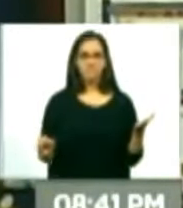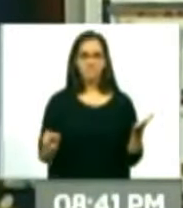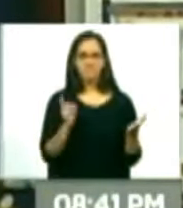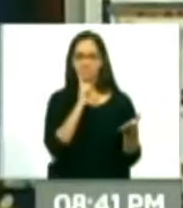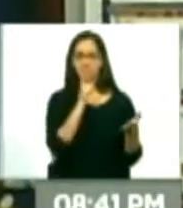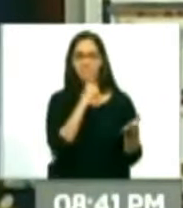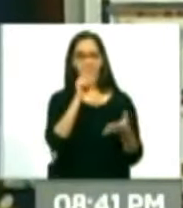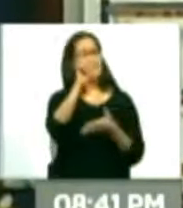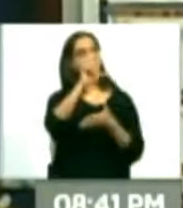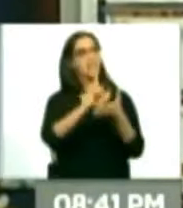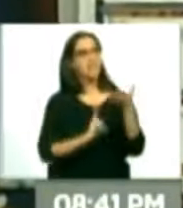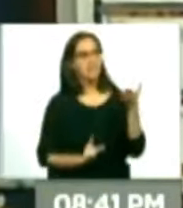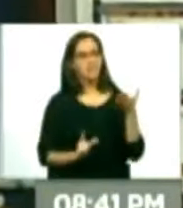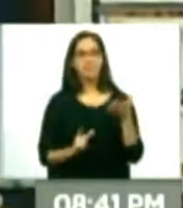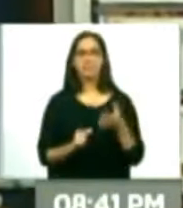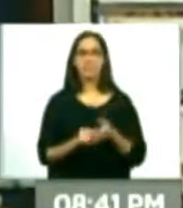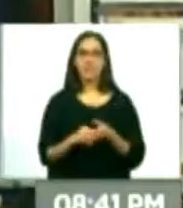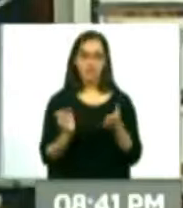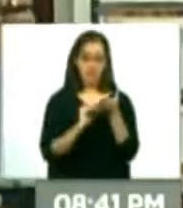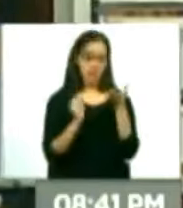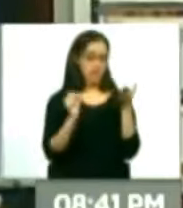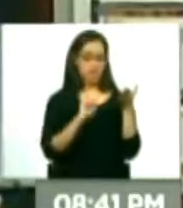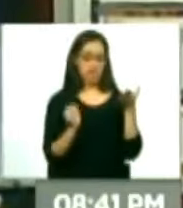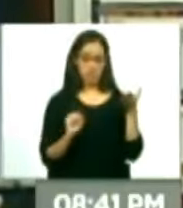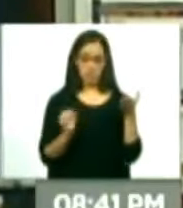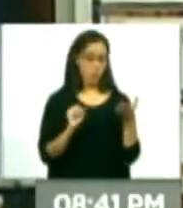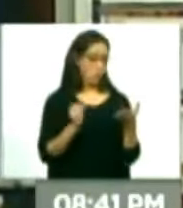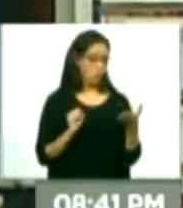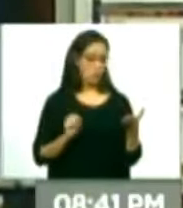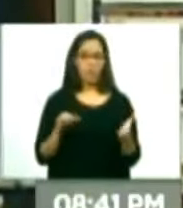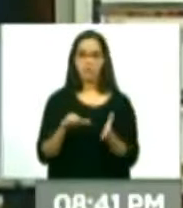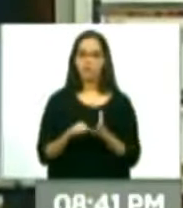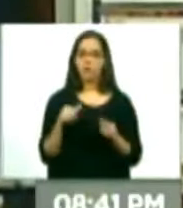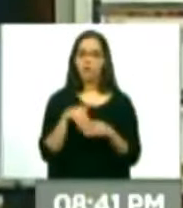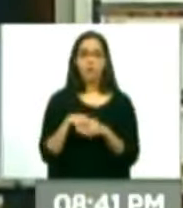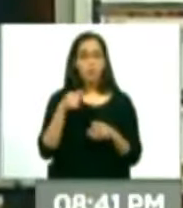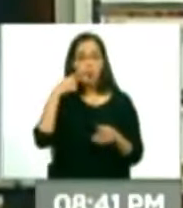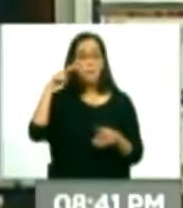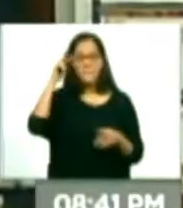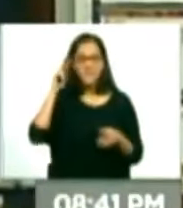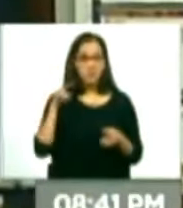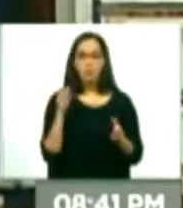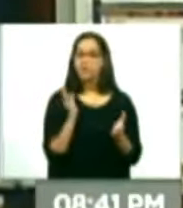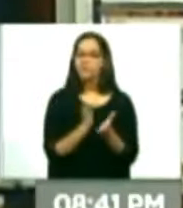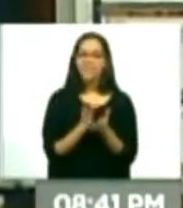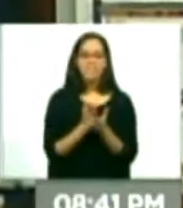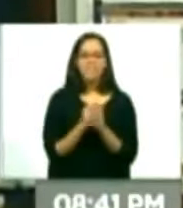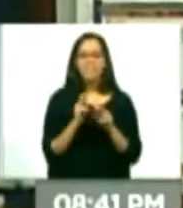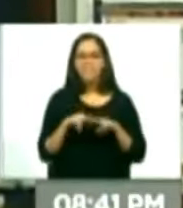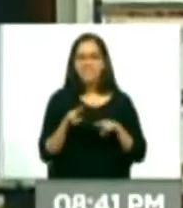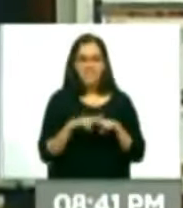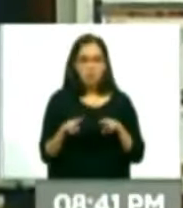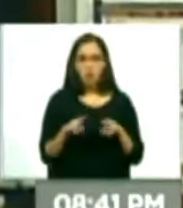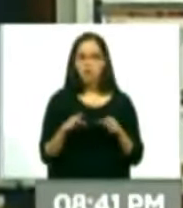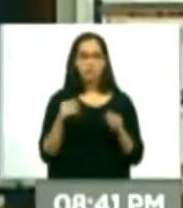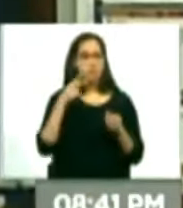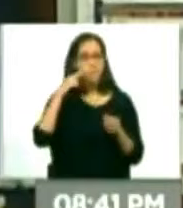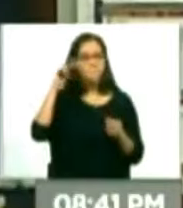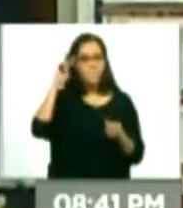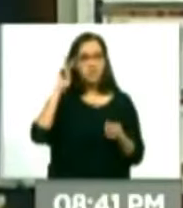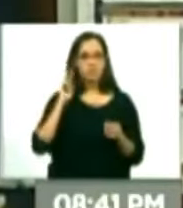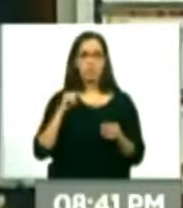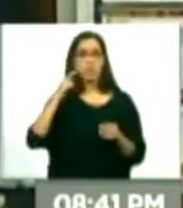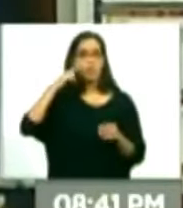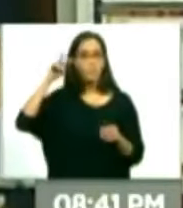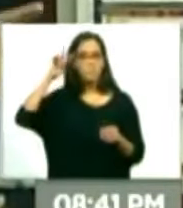la lista del REP, escribiendo por centros de votación. Unos pillos, siempre, desde pequeños han sido unos pillos.